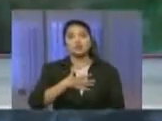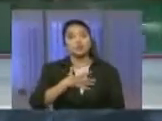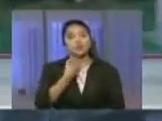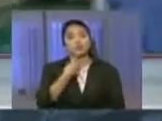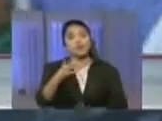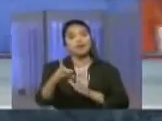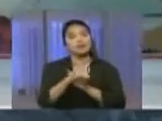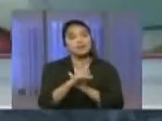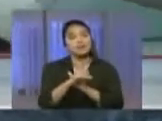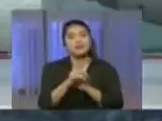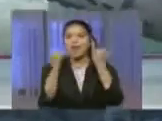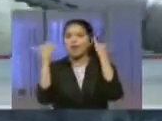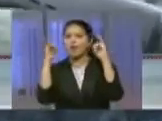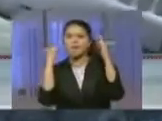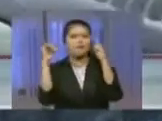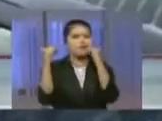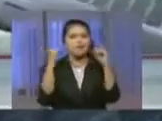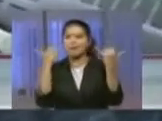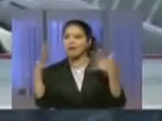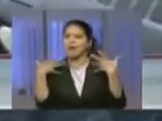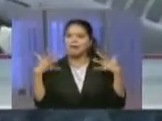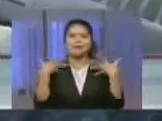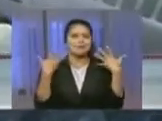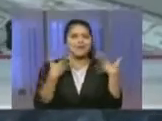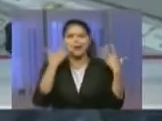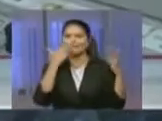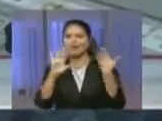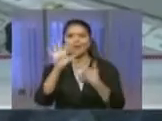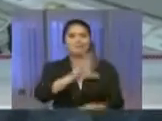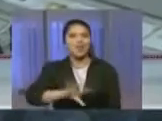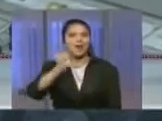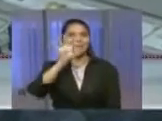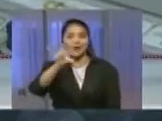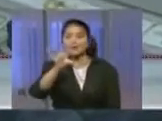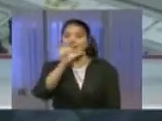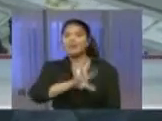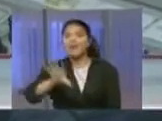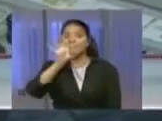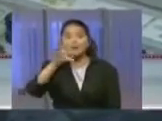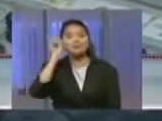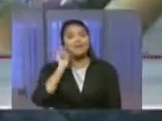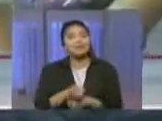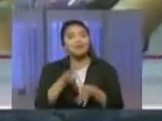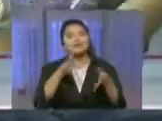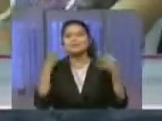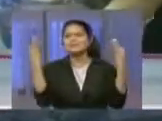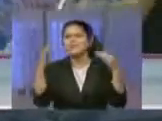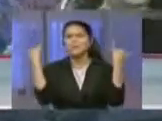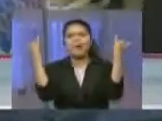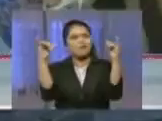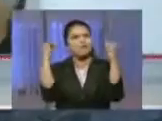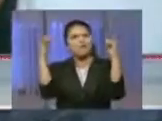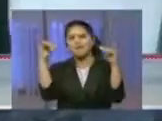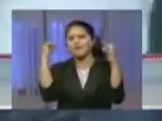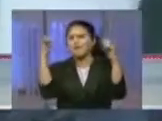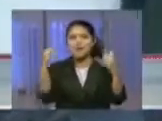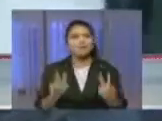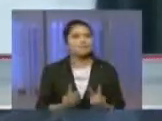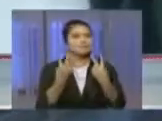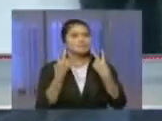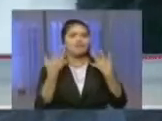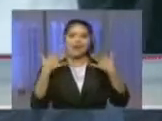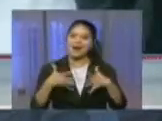la rumba permanente la alegría permanente de la patria la patria tiene que estar en rumba permanente en vida permanente en